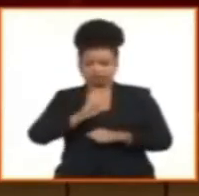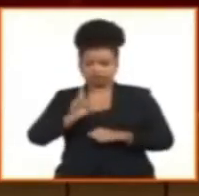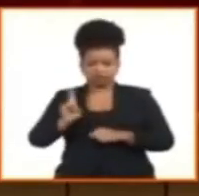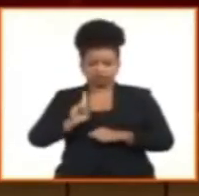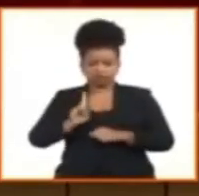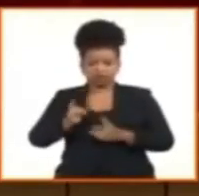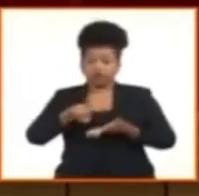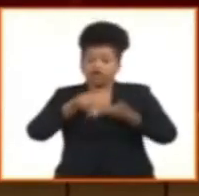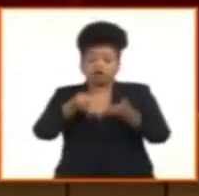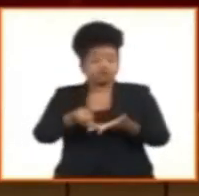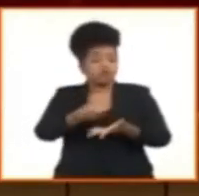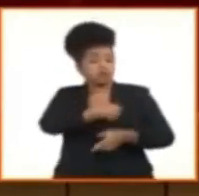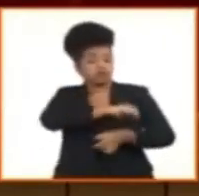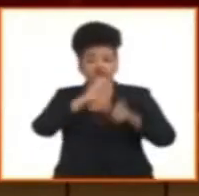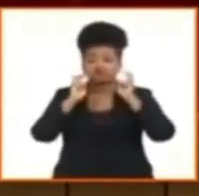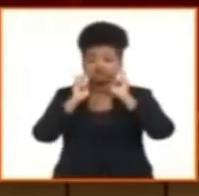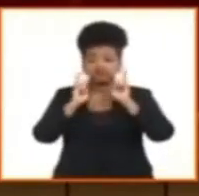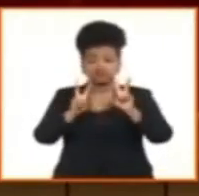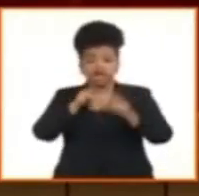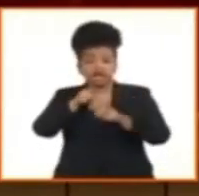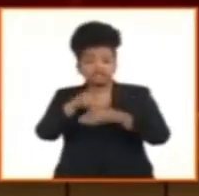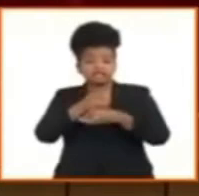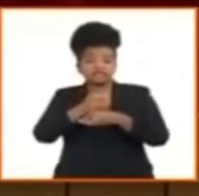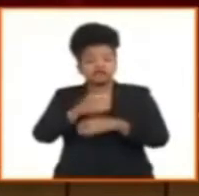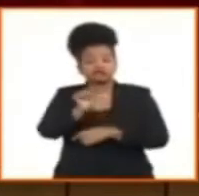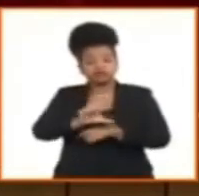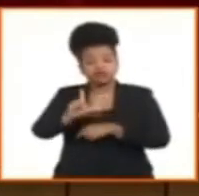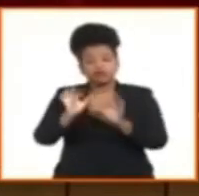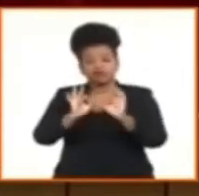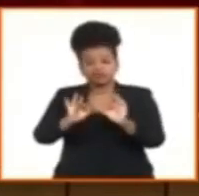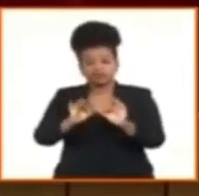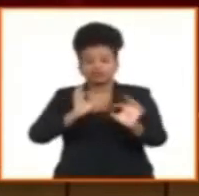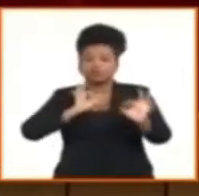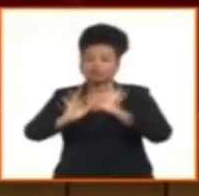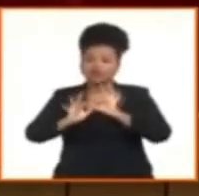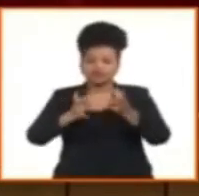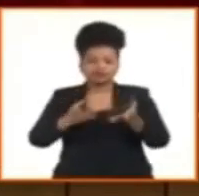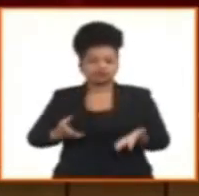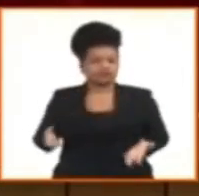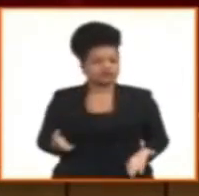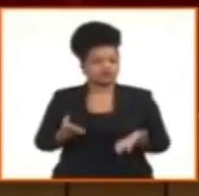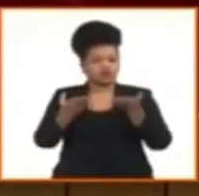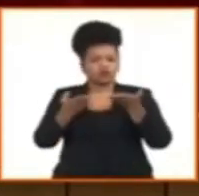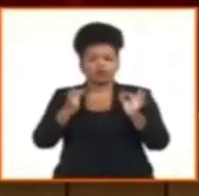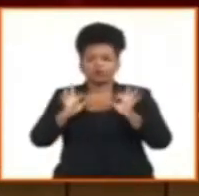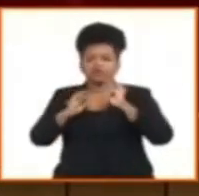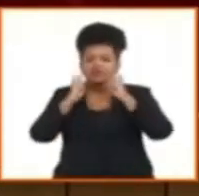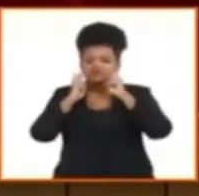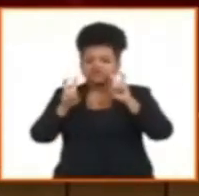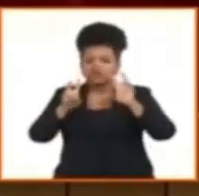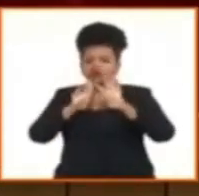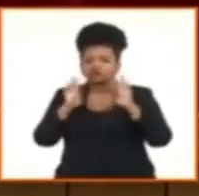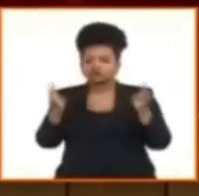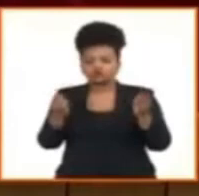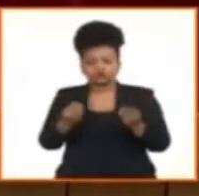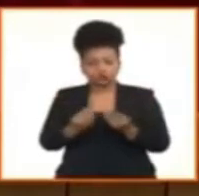todos, porque eso es el socialismo: sostener, desarrollar, proteger las vidas humanas de todos y no